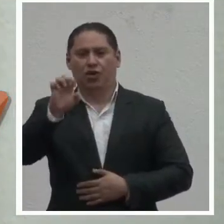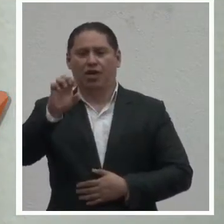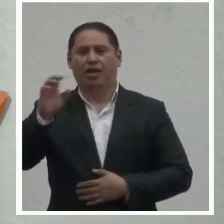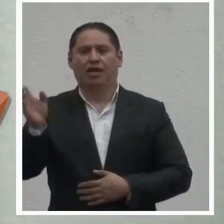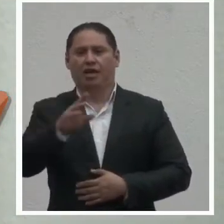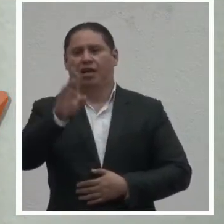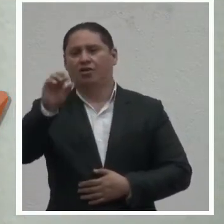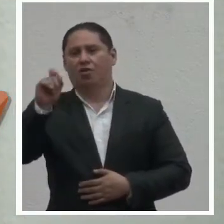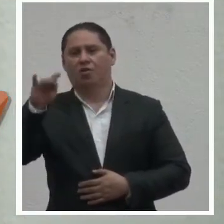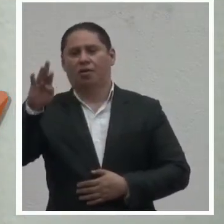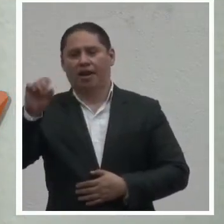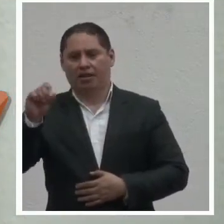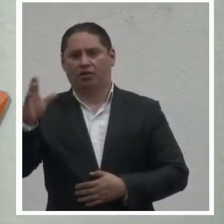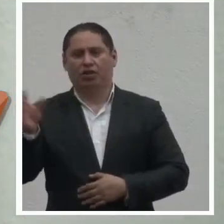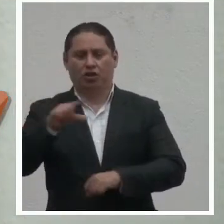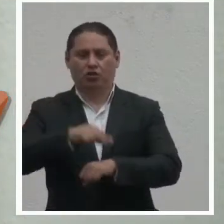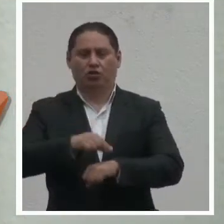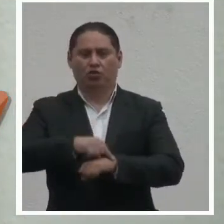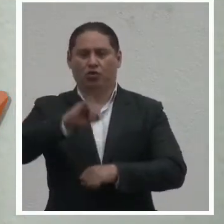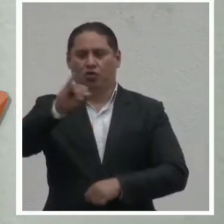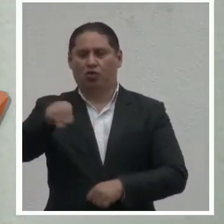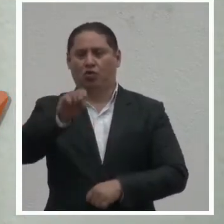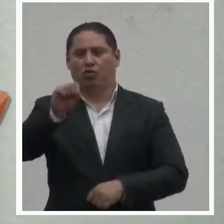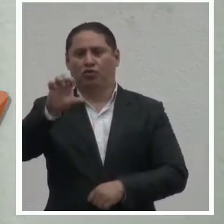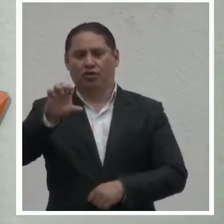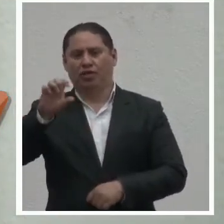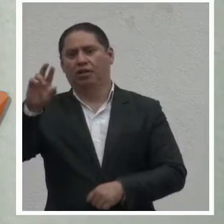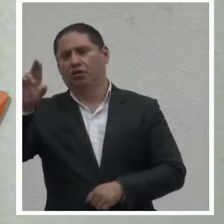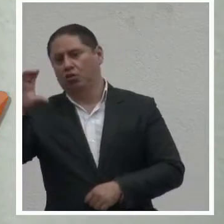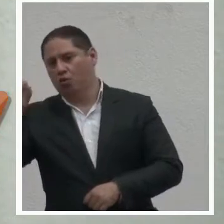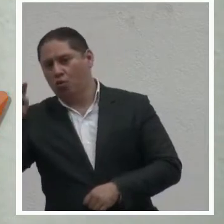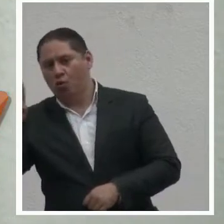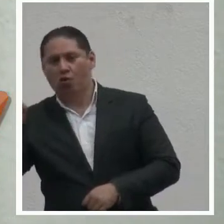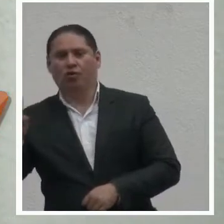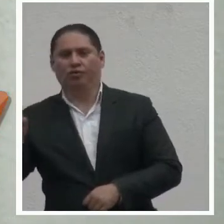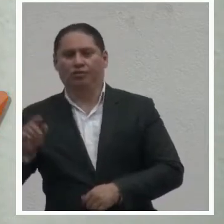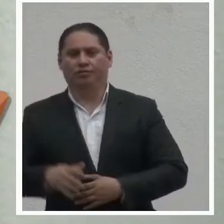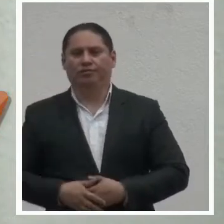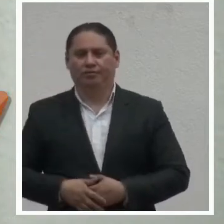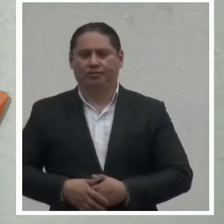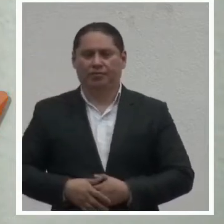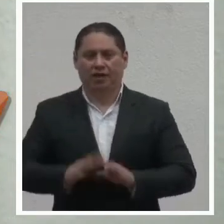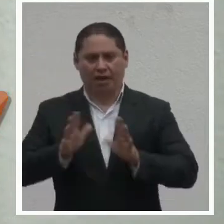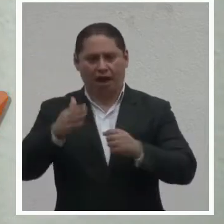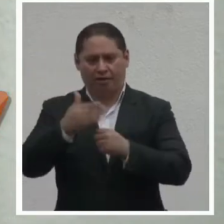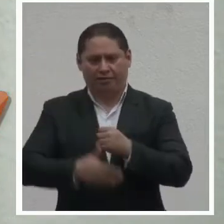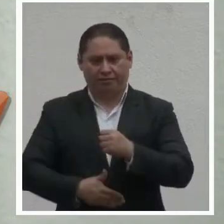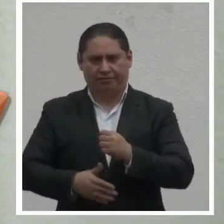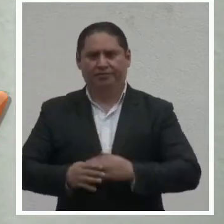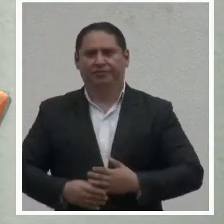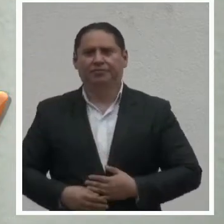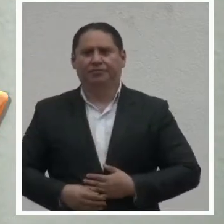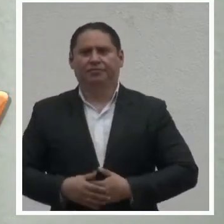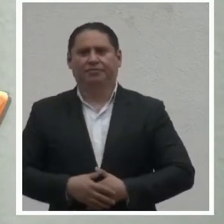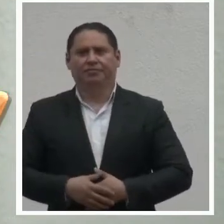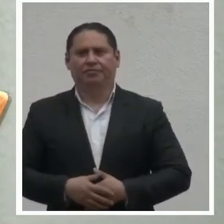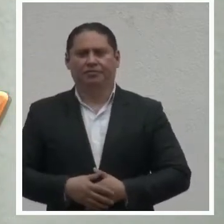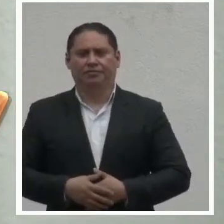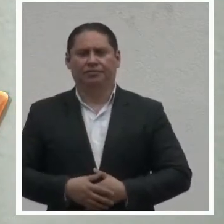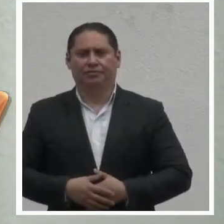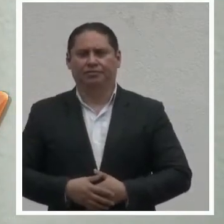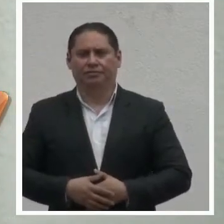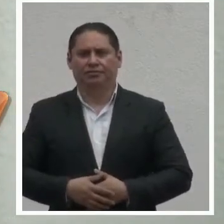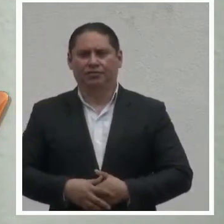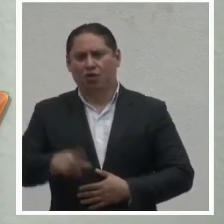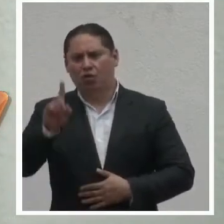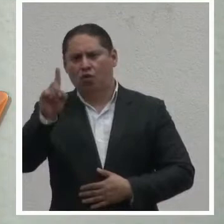doctor José Cruz. Finalmente, quiero que me permitan terminar mi intervención tomando